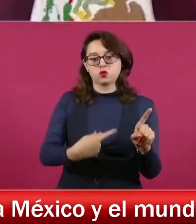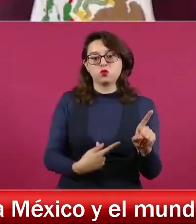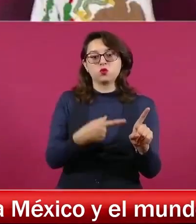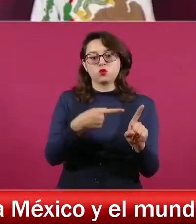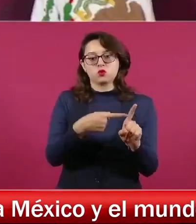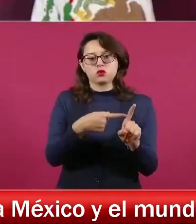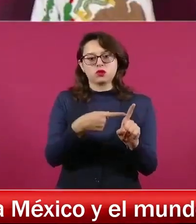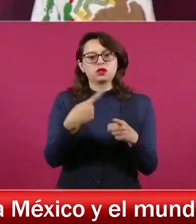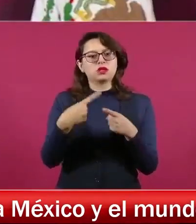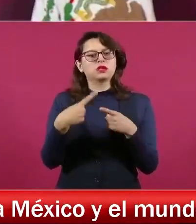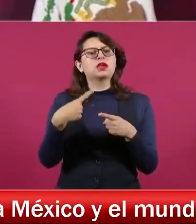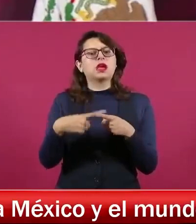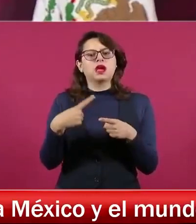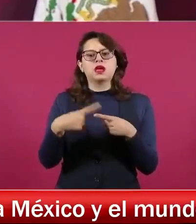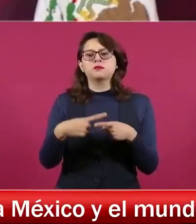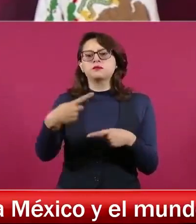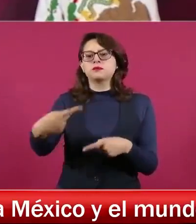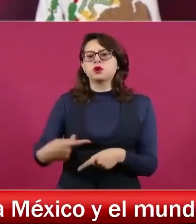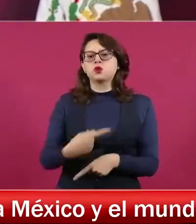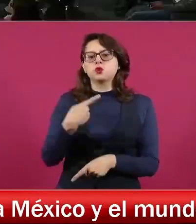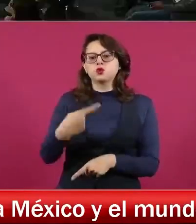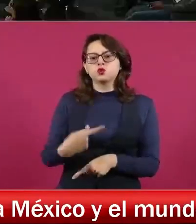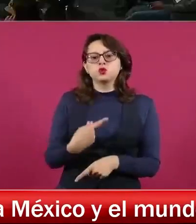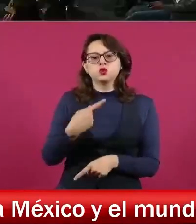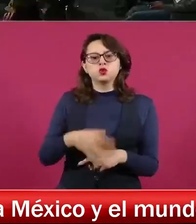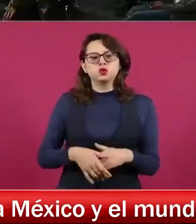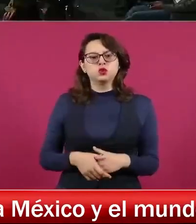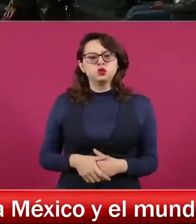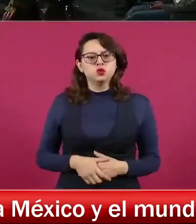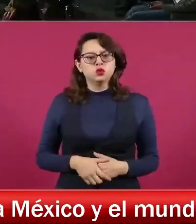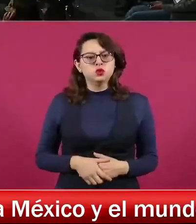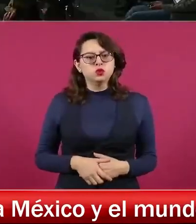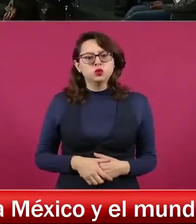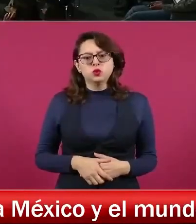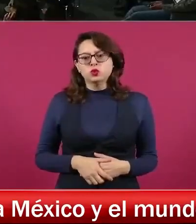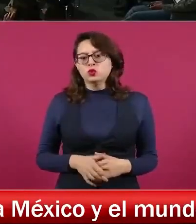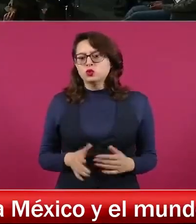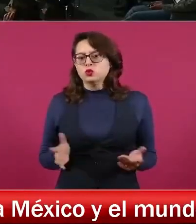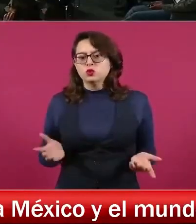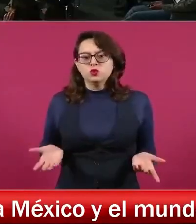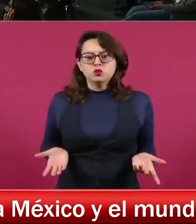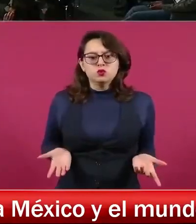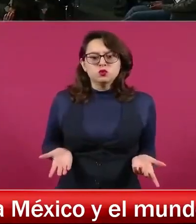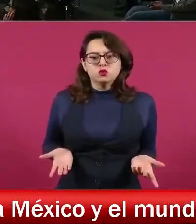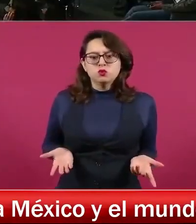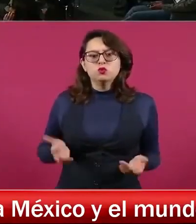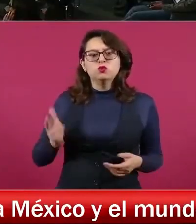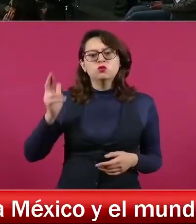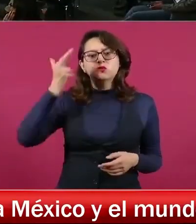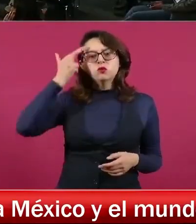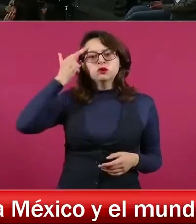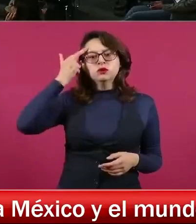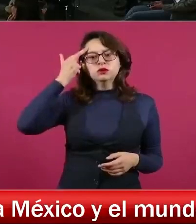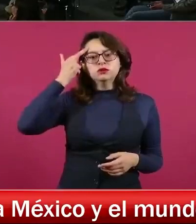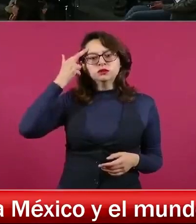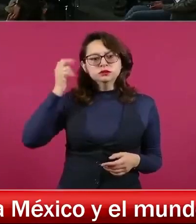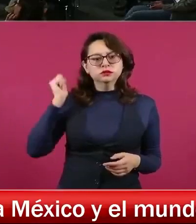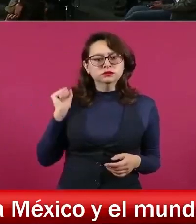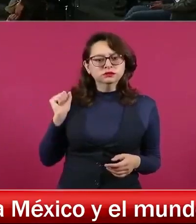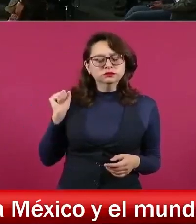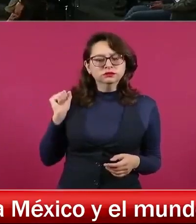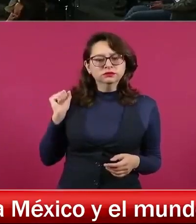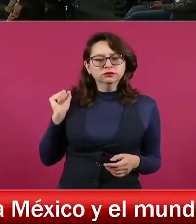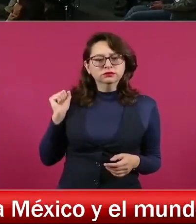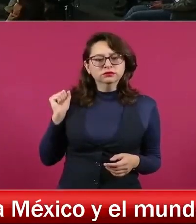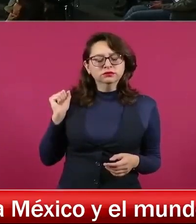Quién hizo la pregunta a ver No yo me acuerdo Yo me acuerdo ahorita le voy a decir quién fue